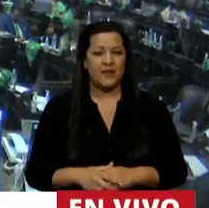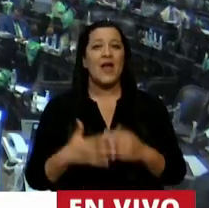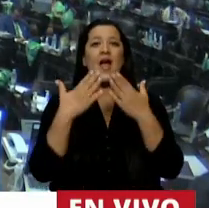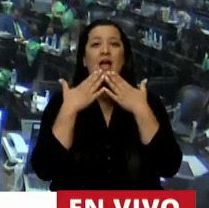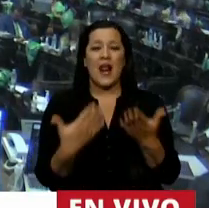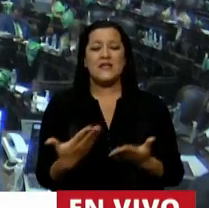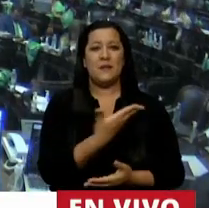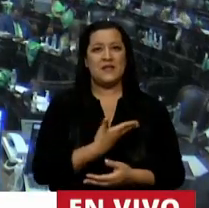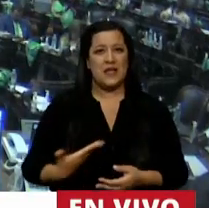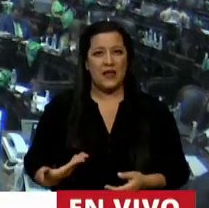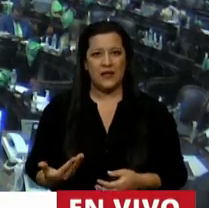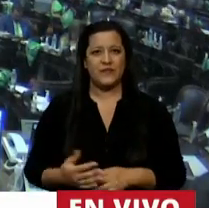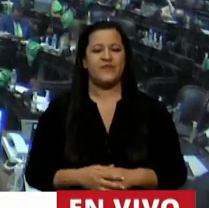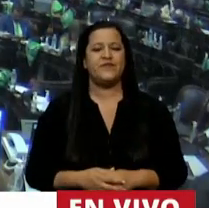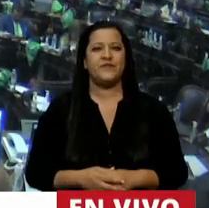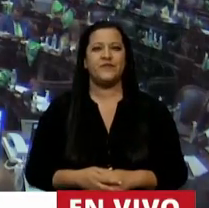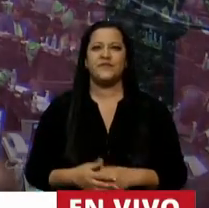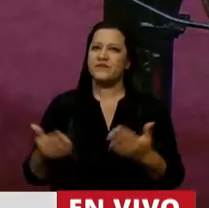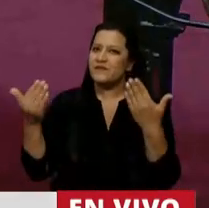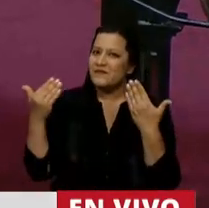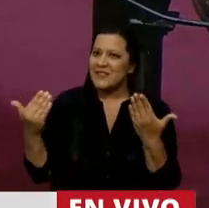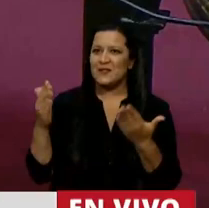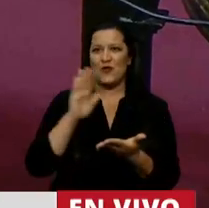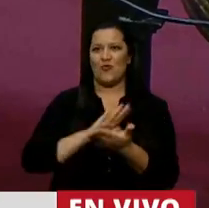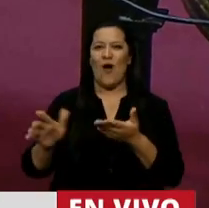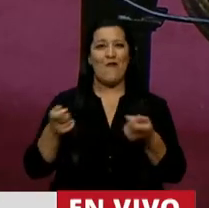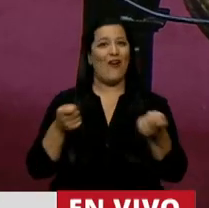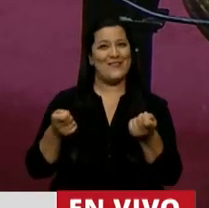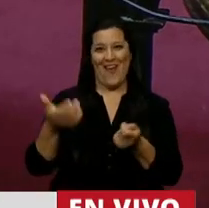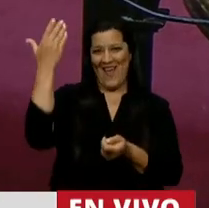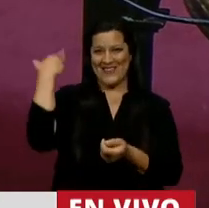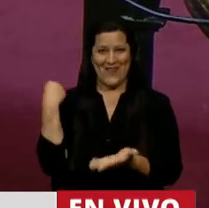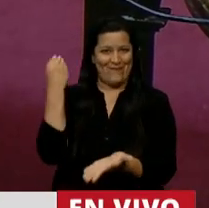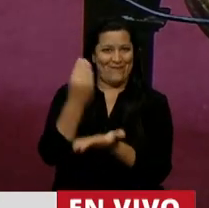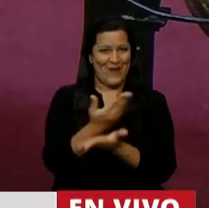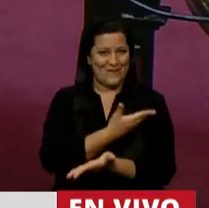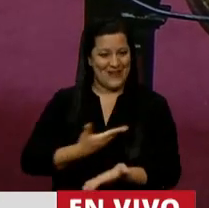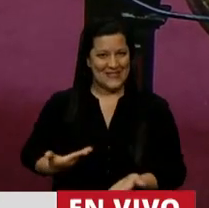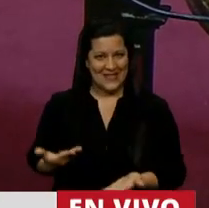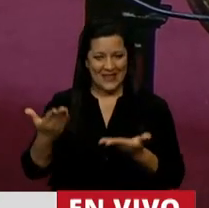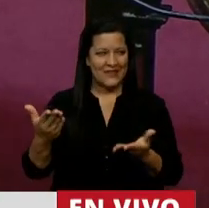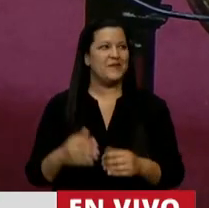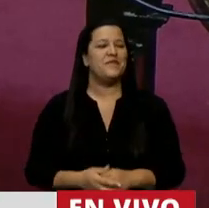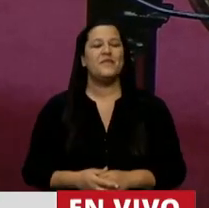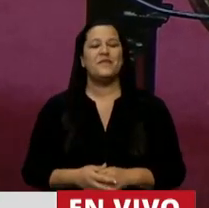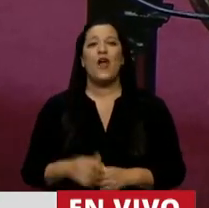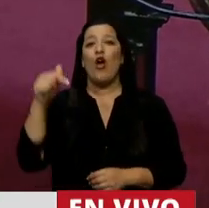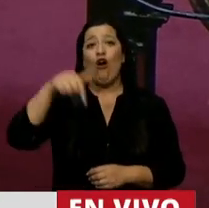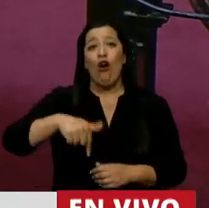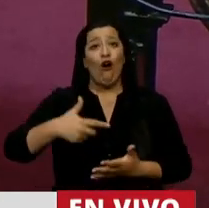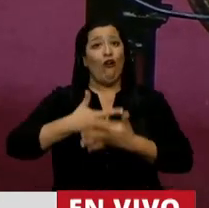Gracias, señor presidente. Felicitarle en esta nueva gestión que asumió ayer. Señor presidente, hoy es un